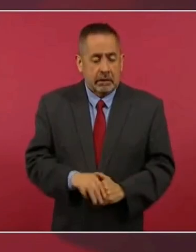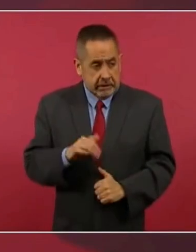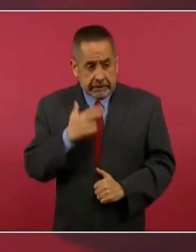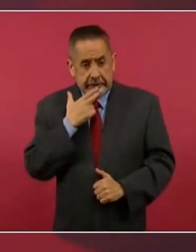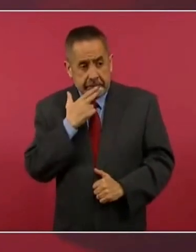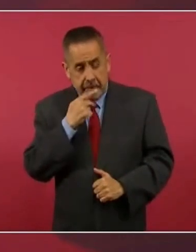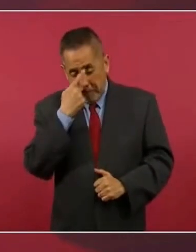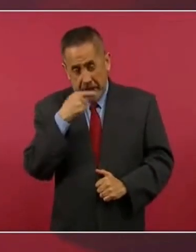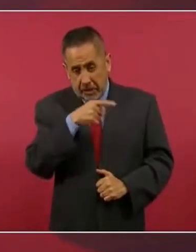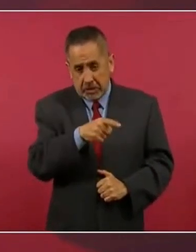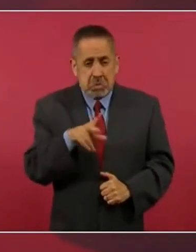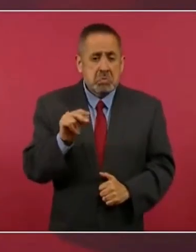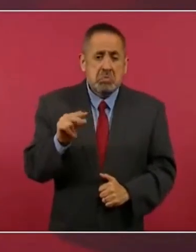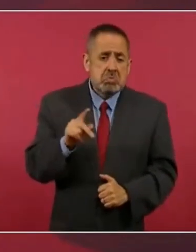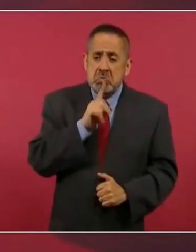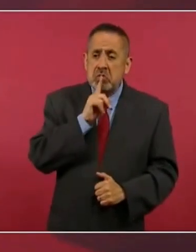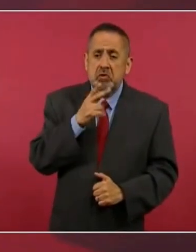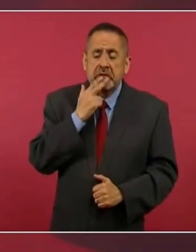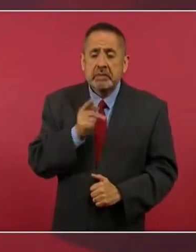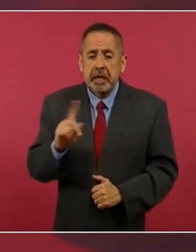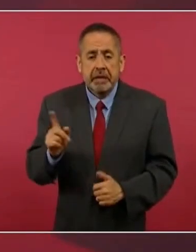¿Sirvió para eso? No,